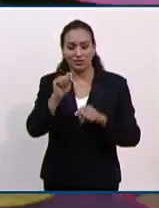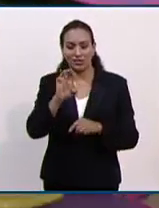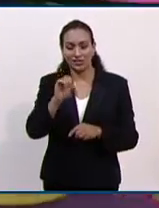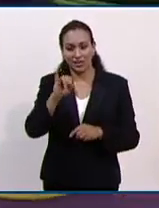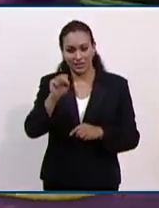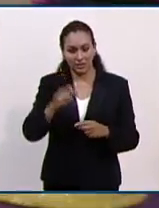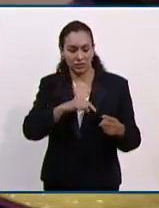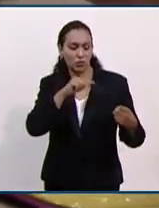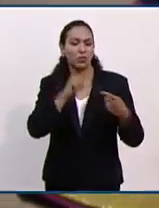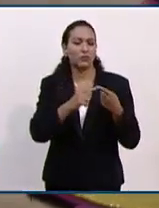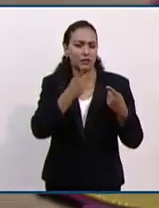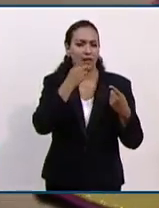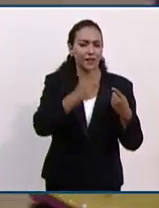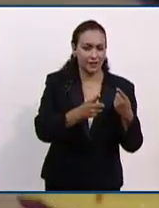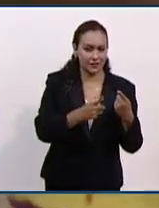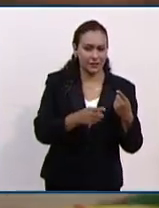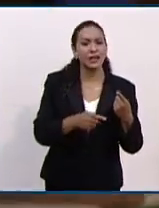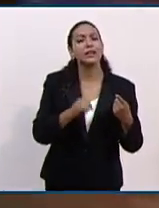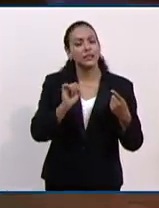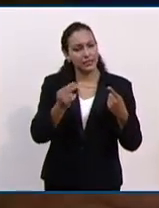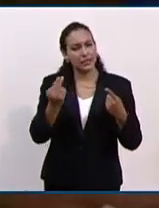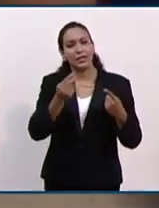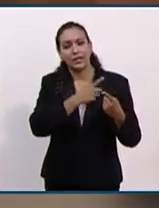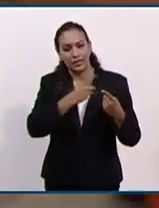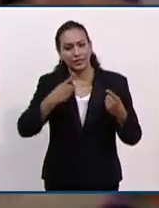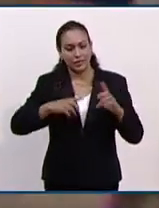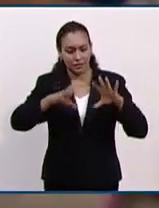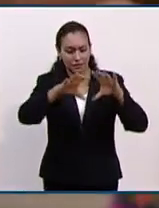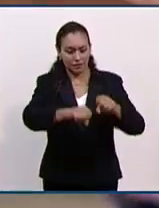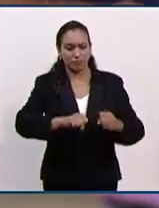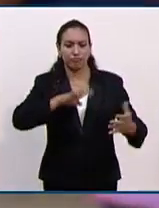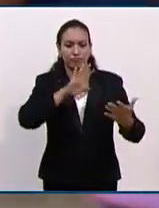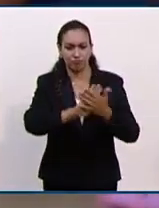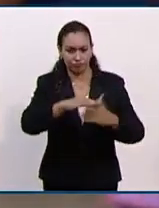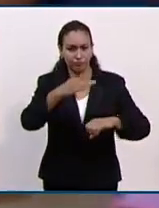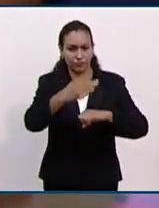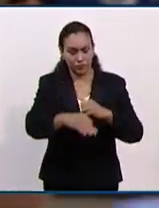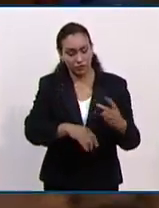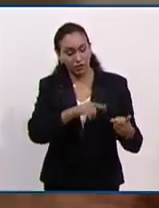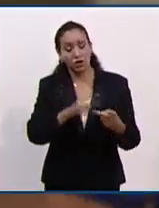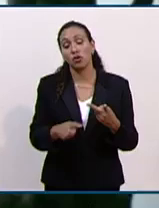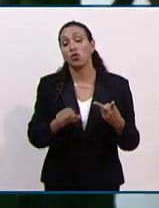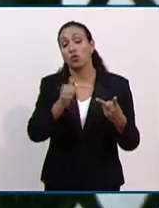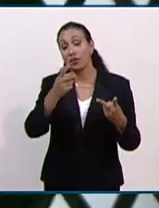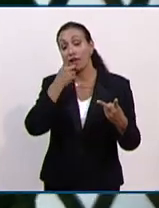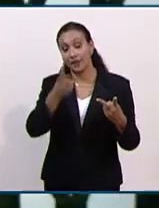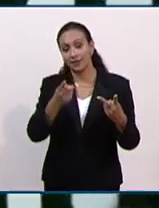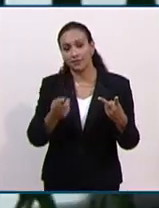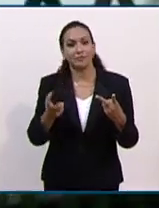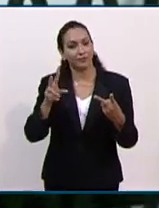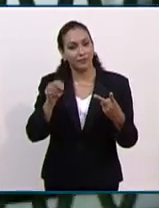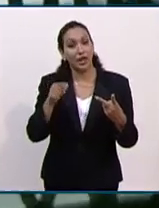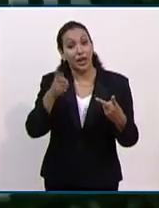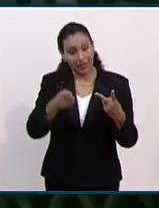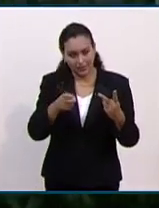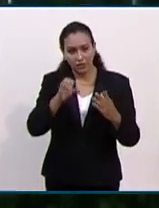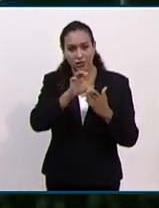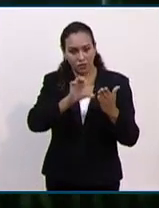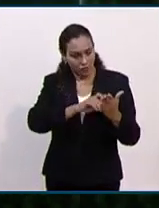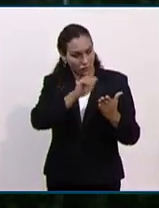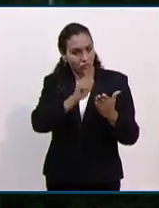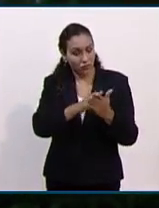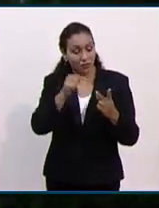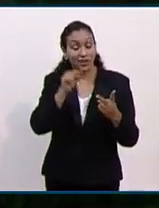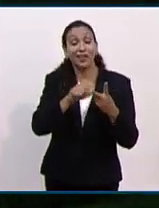que señala que se debe inaplicar la prisión preventiva oficiosa y otra que establece que esta figura está en la Constitución y